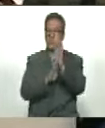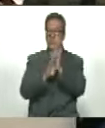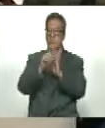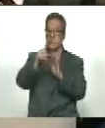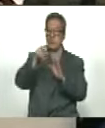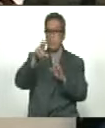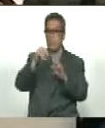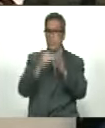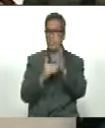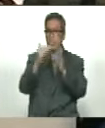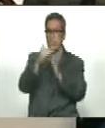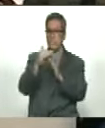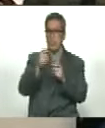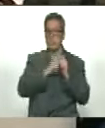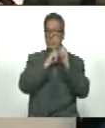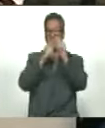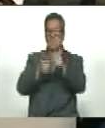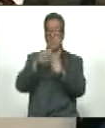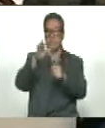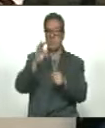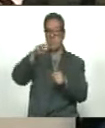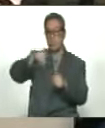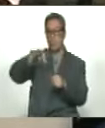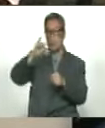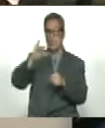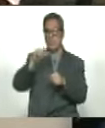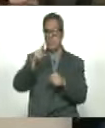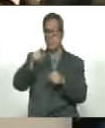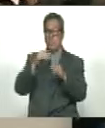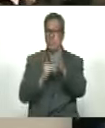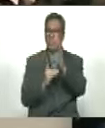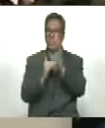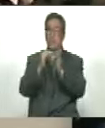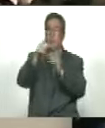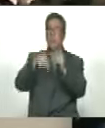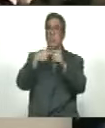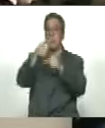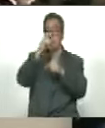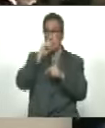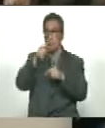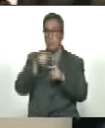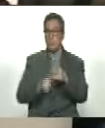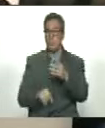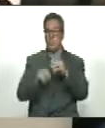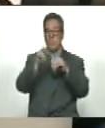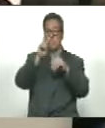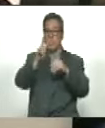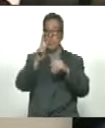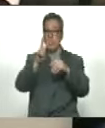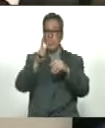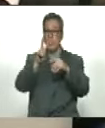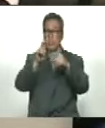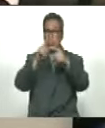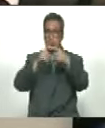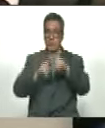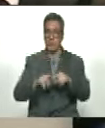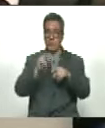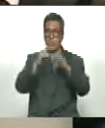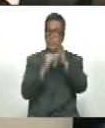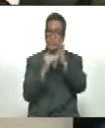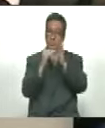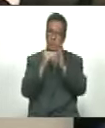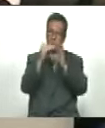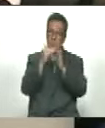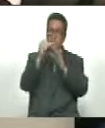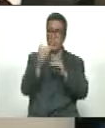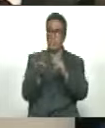4% que nos asigna el Fondo Monetario Internacional. El crecimiento del año que viene va a ser de 2 dígitos. Va a ser un